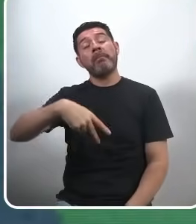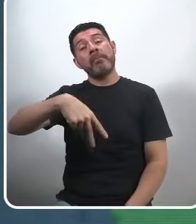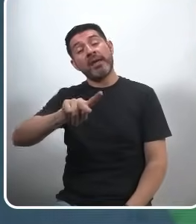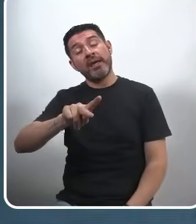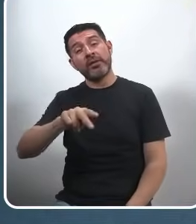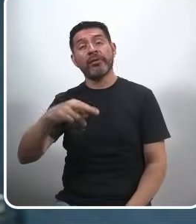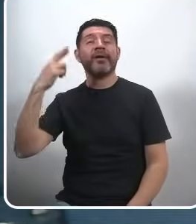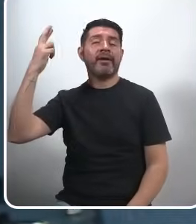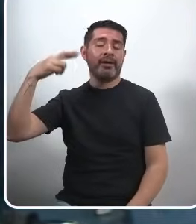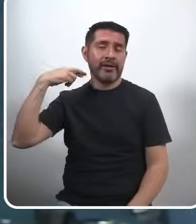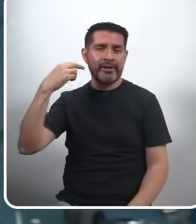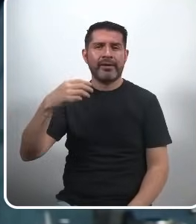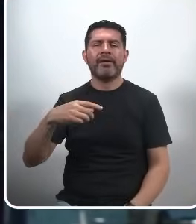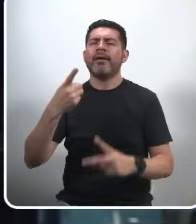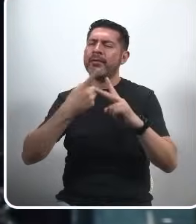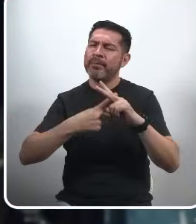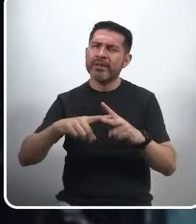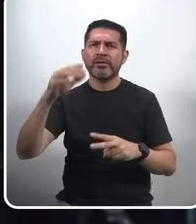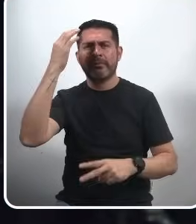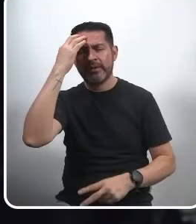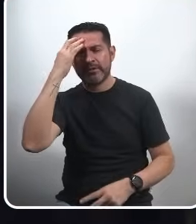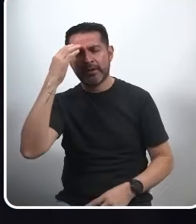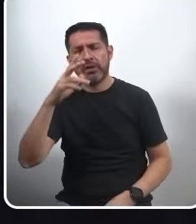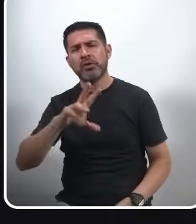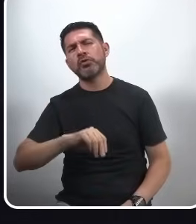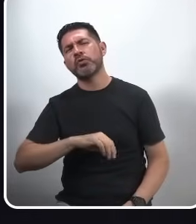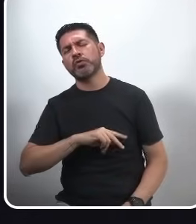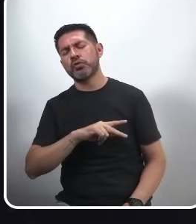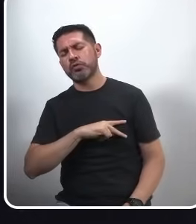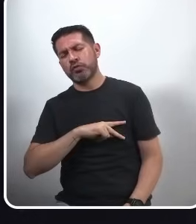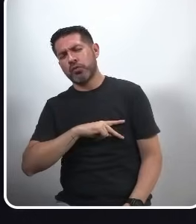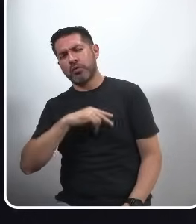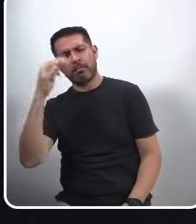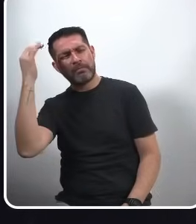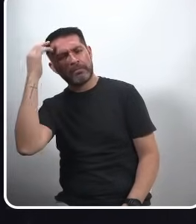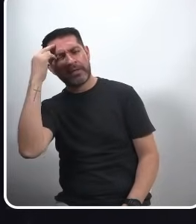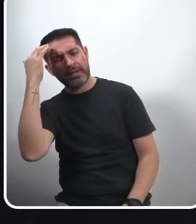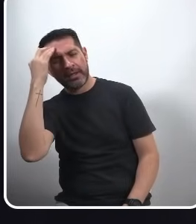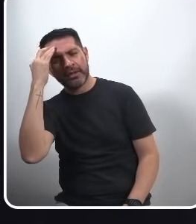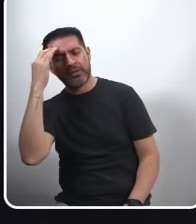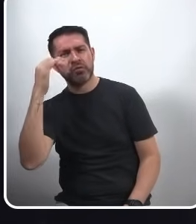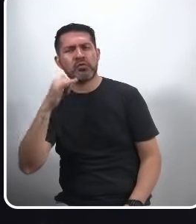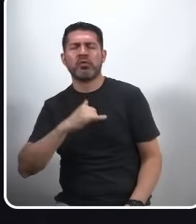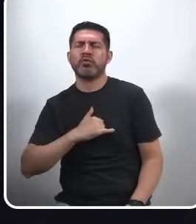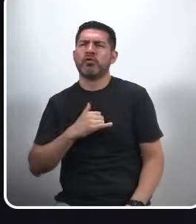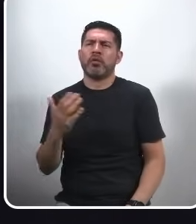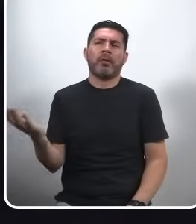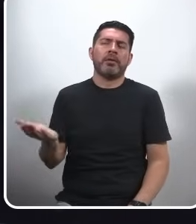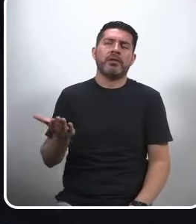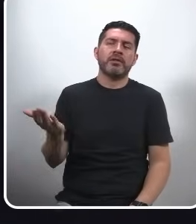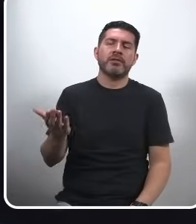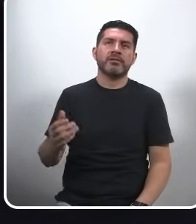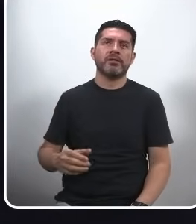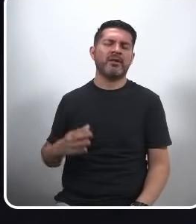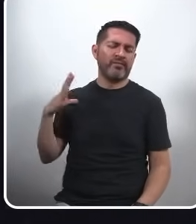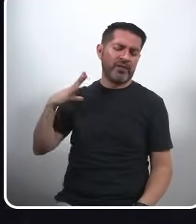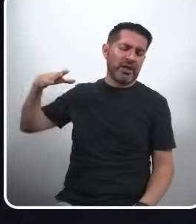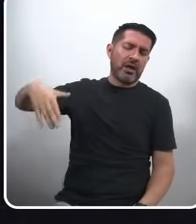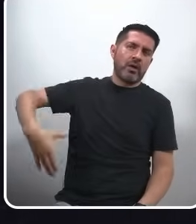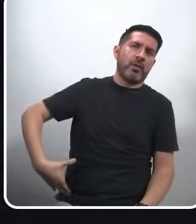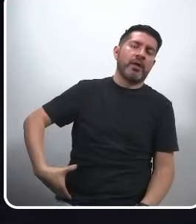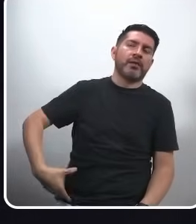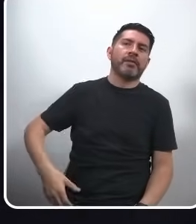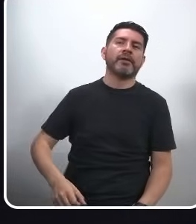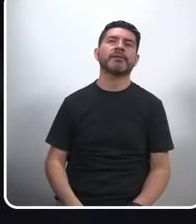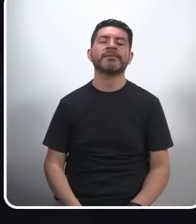opino que yo también debo de ofrecer incienso como los sacerdotes hacen en el templo. En aquel entonces había tareas